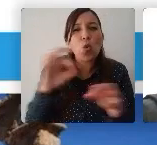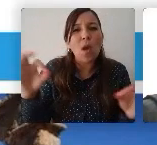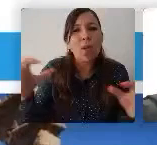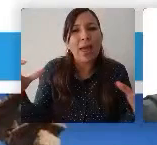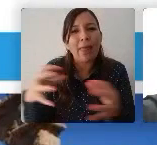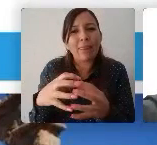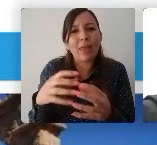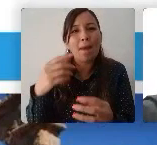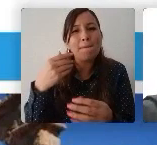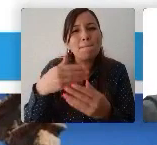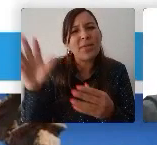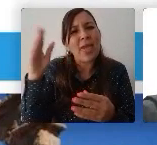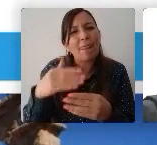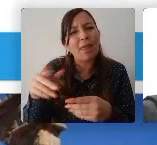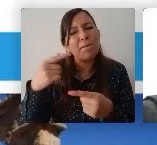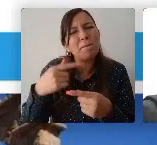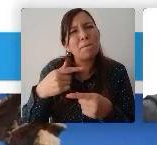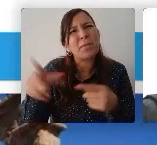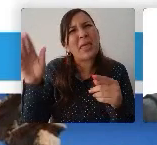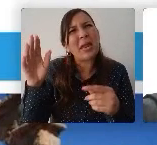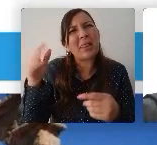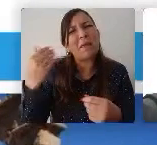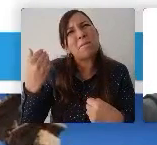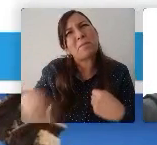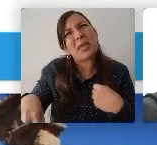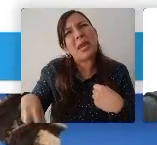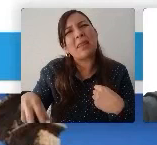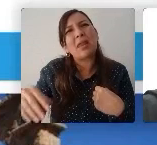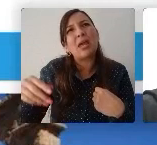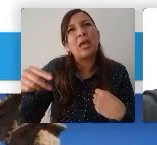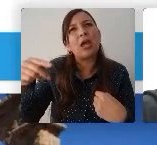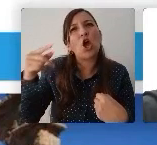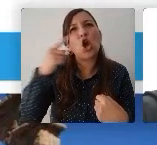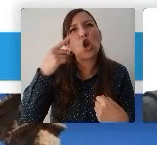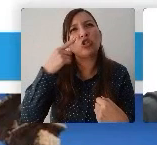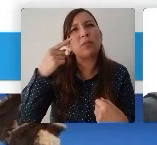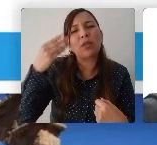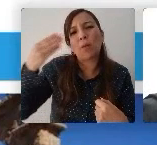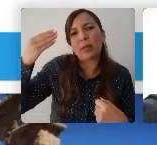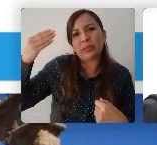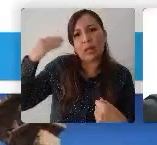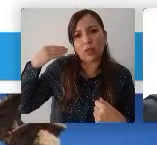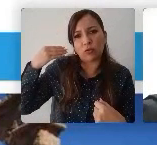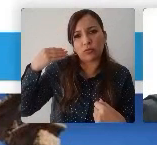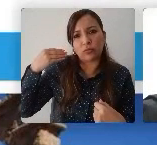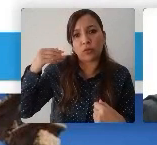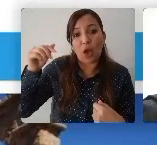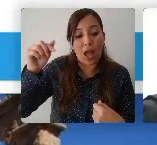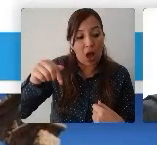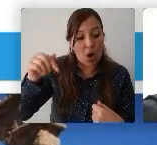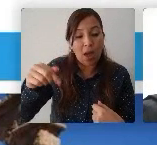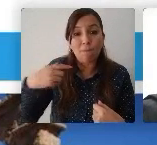dentro del lago Titicaca, de su comunidad, de Capachica, de Lechón. Pero cómo a través del turismo